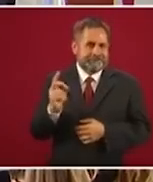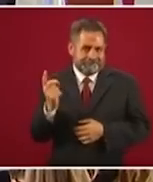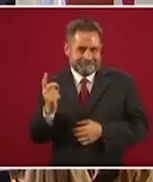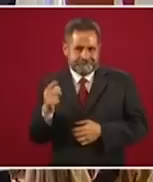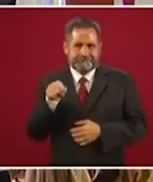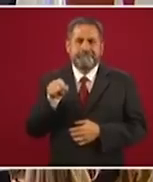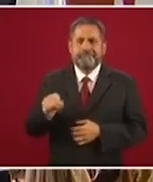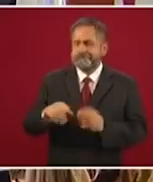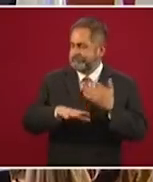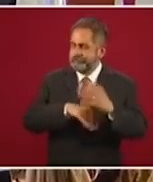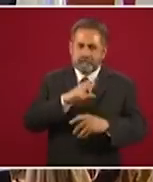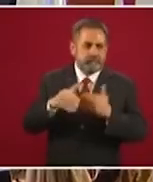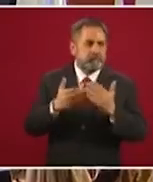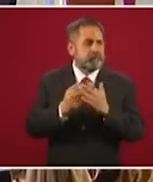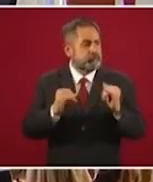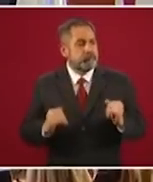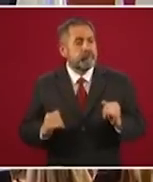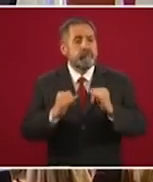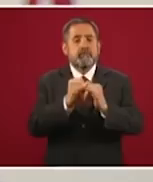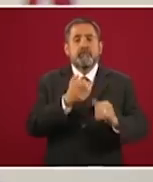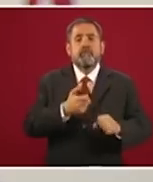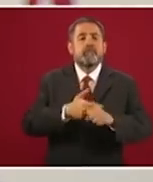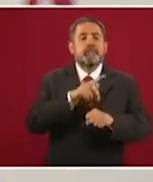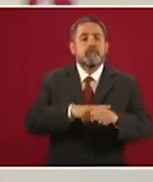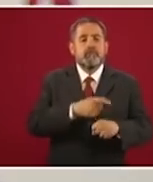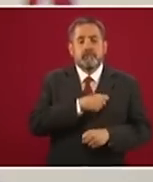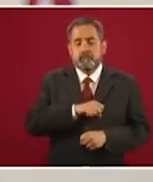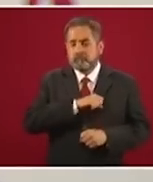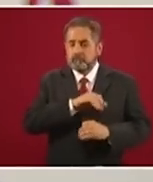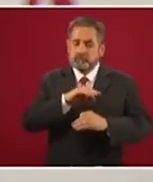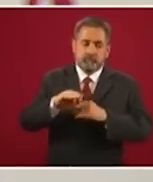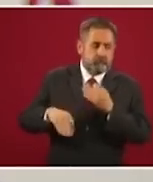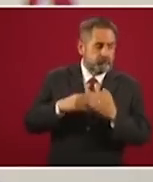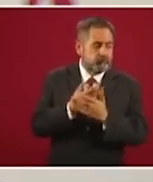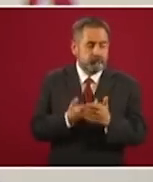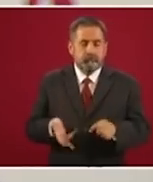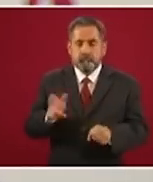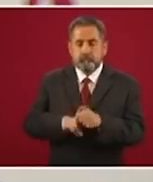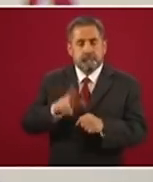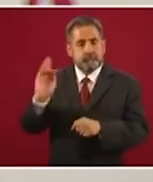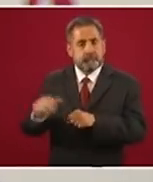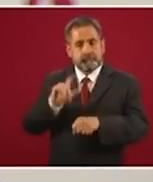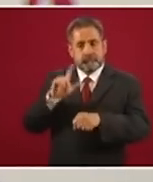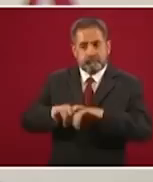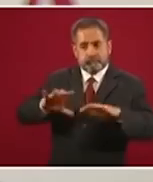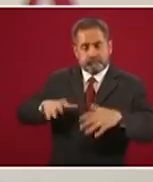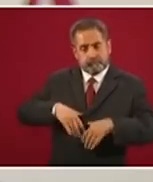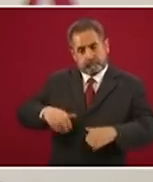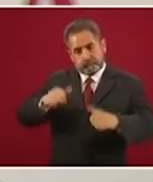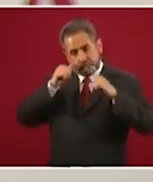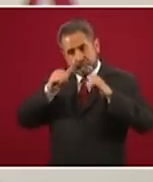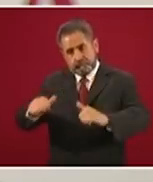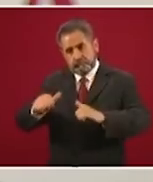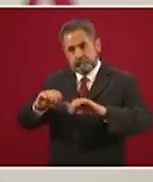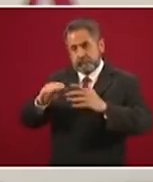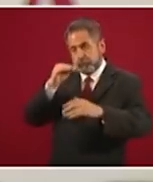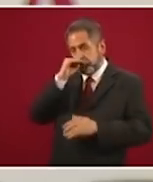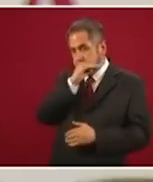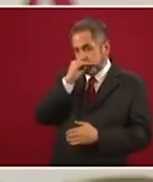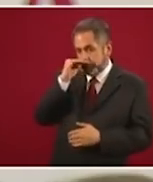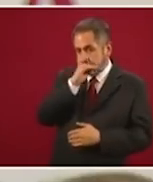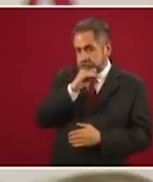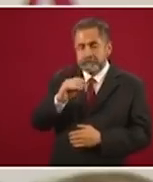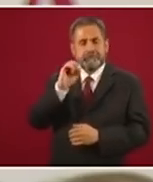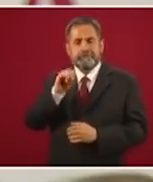todos los institutos nacionales de salud y a todos los hospitales federales dando atención gratuita,